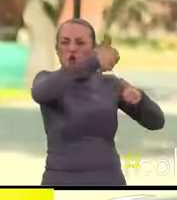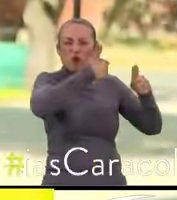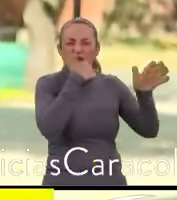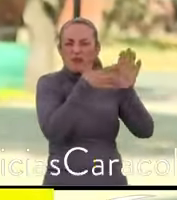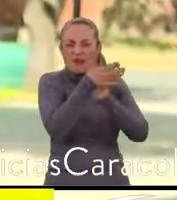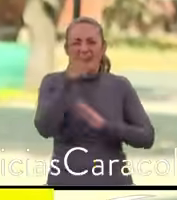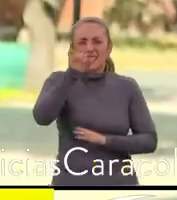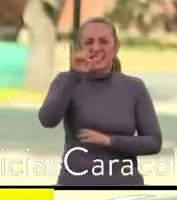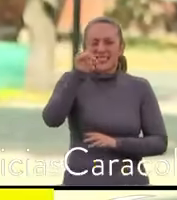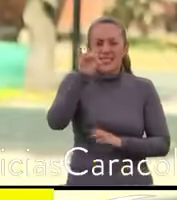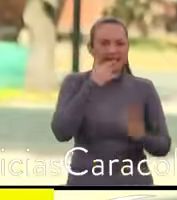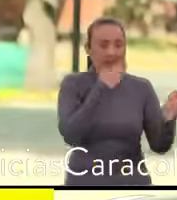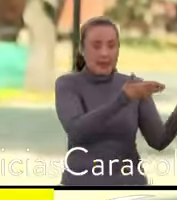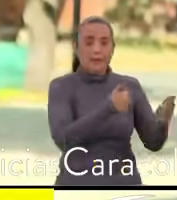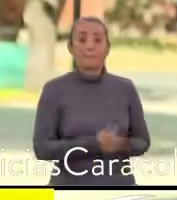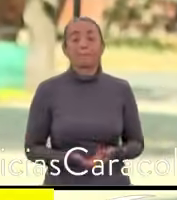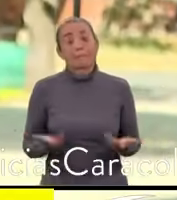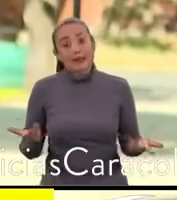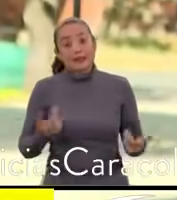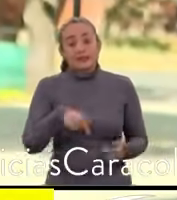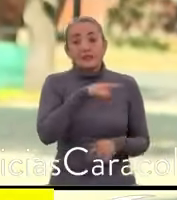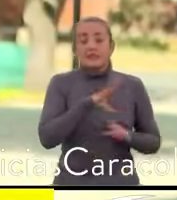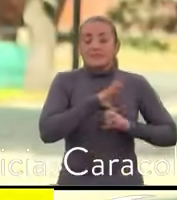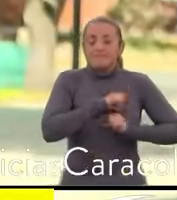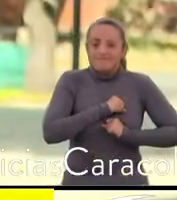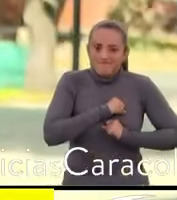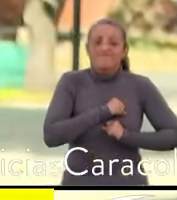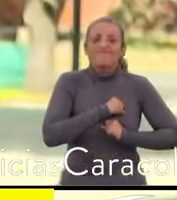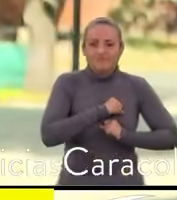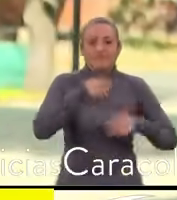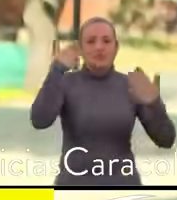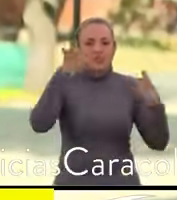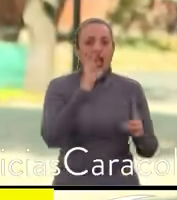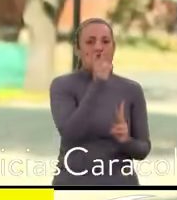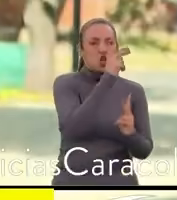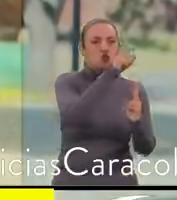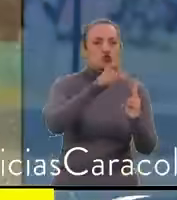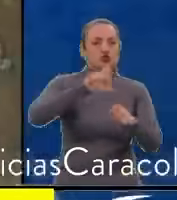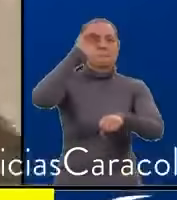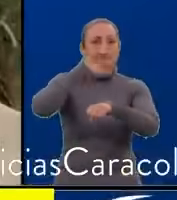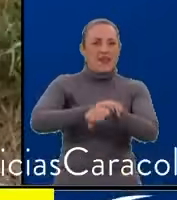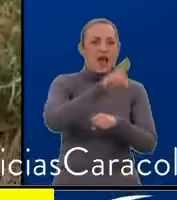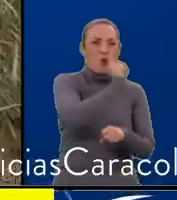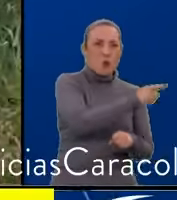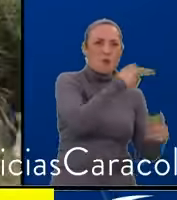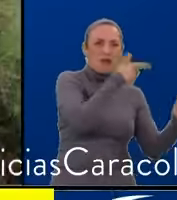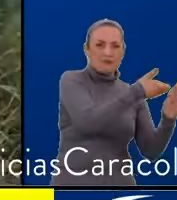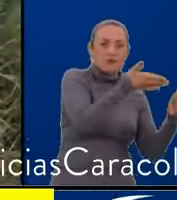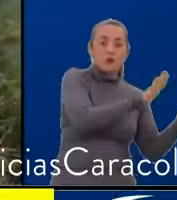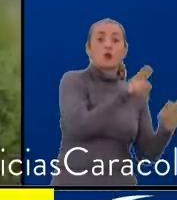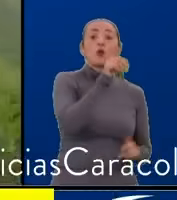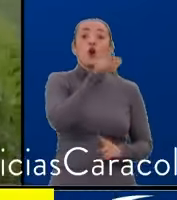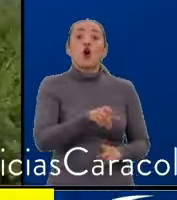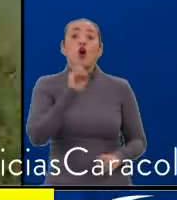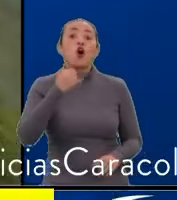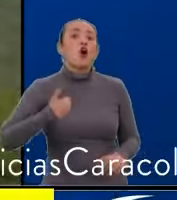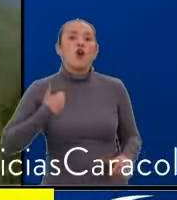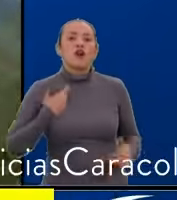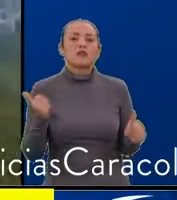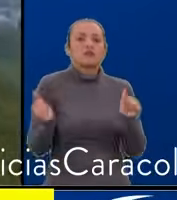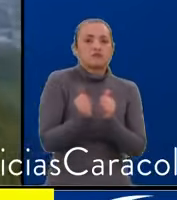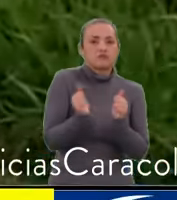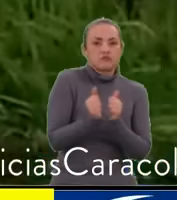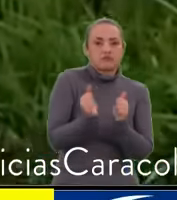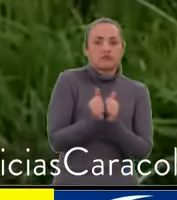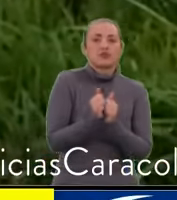Daniela, buenas tardes. Lamentaron el hecho y han indicado que ya hay dos personas capturadas, pero sobre el caso le quiero contar que este joven iba en compañía